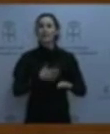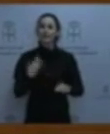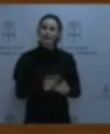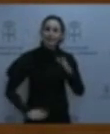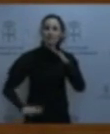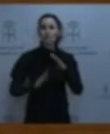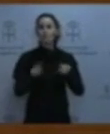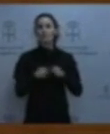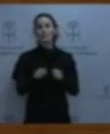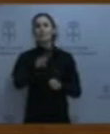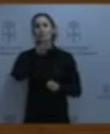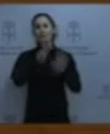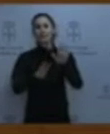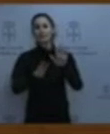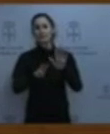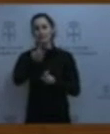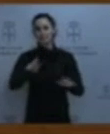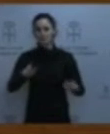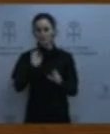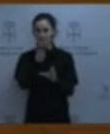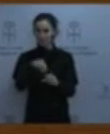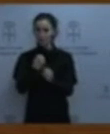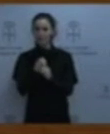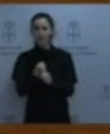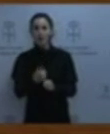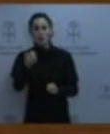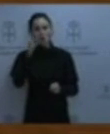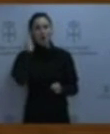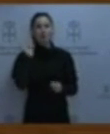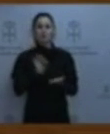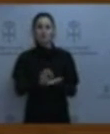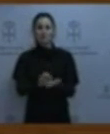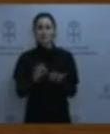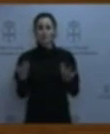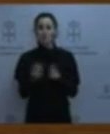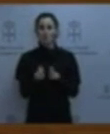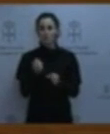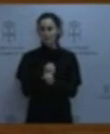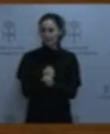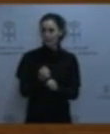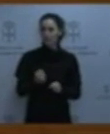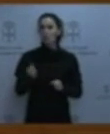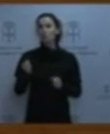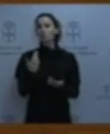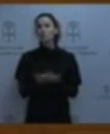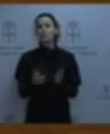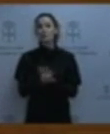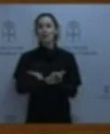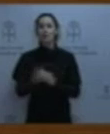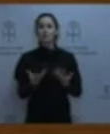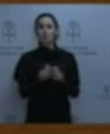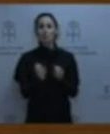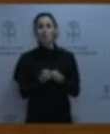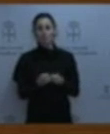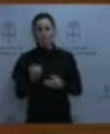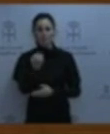destrucción de 27 puestos de trabajo público, en este caso de operarias y operarios de servicio. Y no se promueve esta PNL por el grupo que apoya al Gobierno